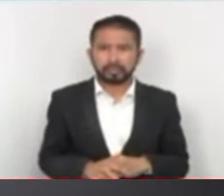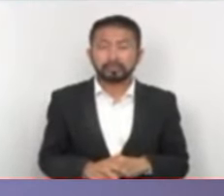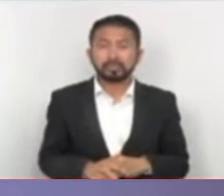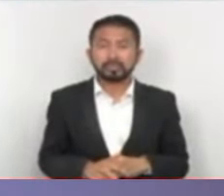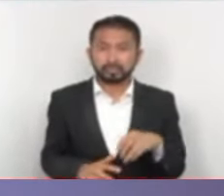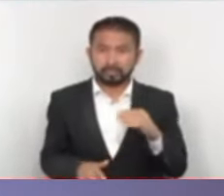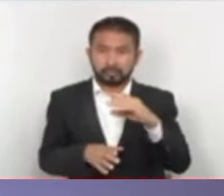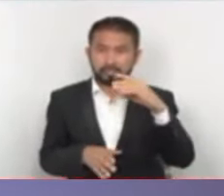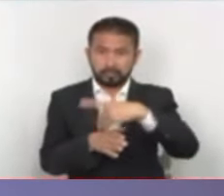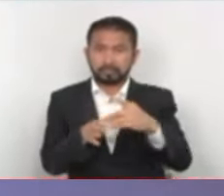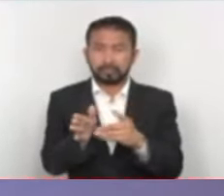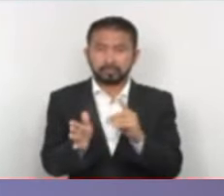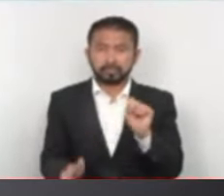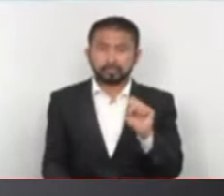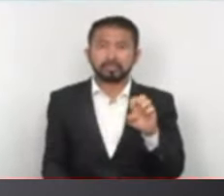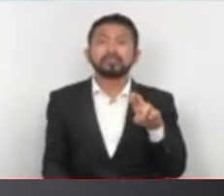Diputado Serafín Orantes.